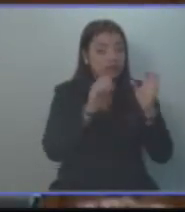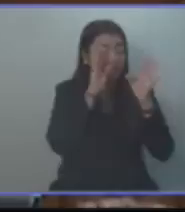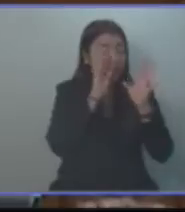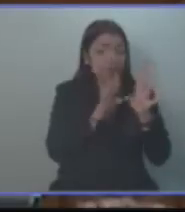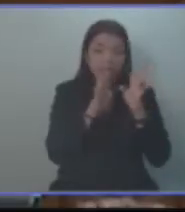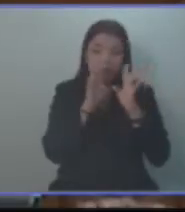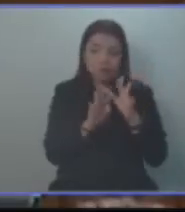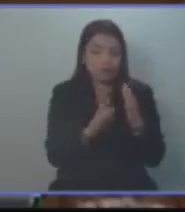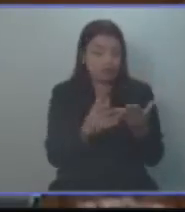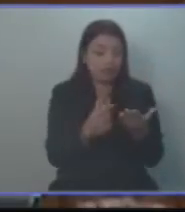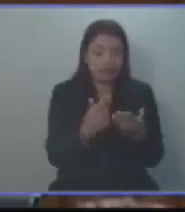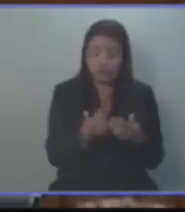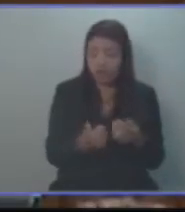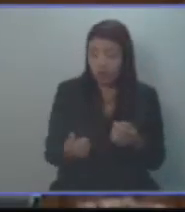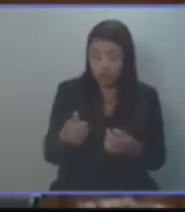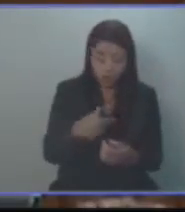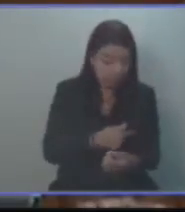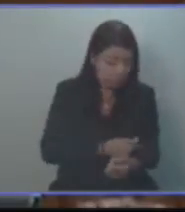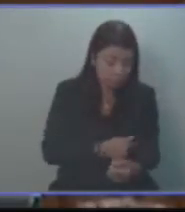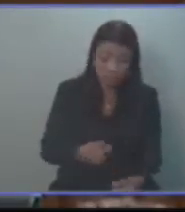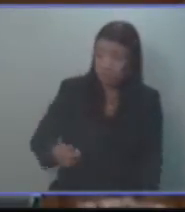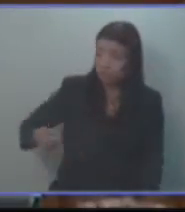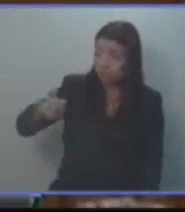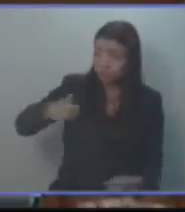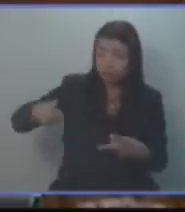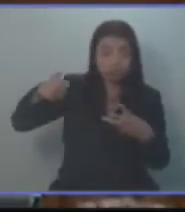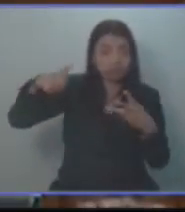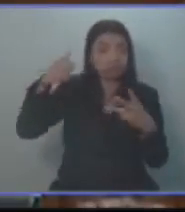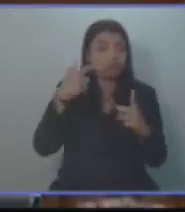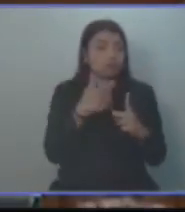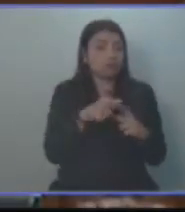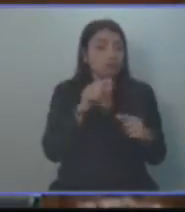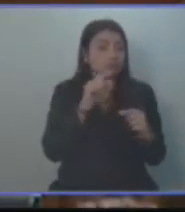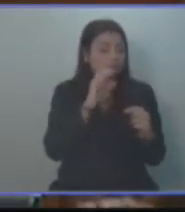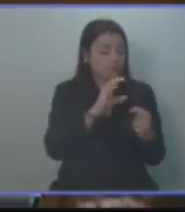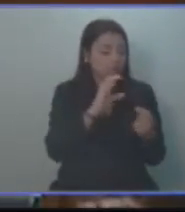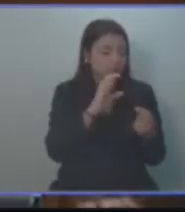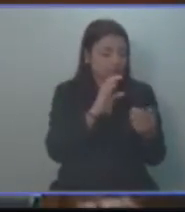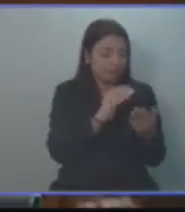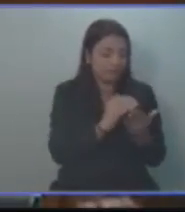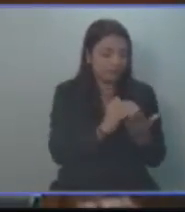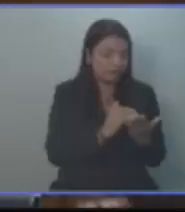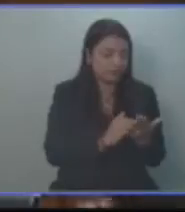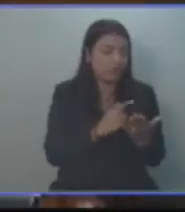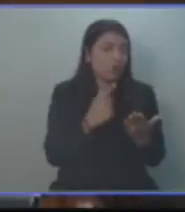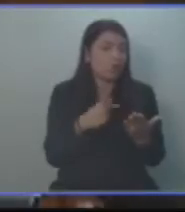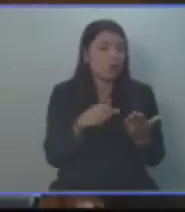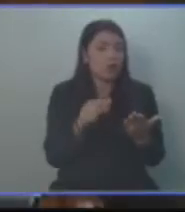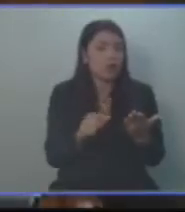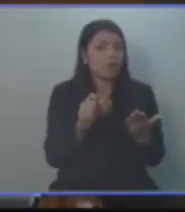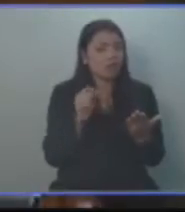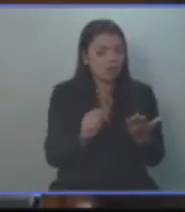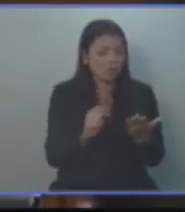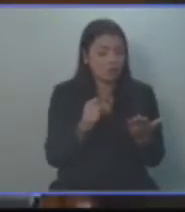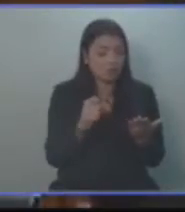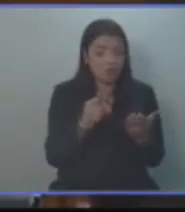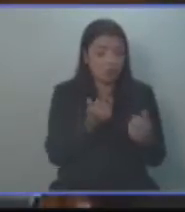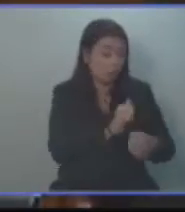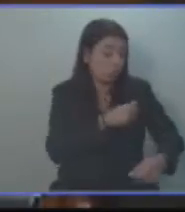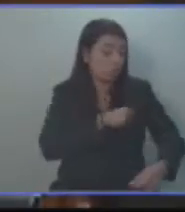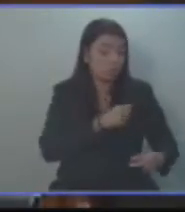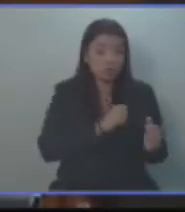niveles jerárquicos del hospital. CC, realizar turnos asignados de acuerdo a la distribución